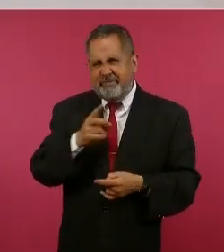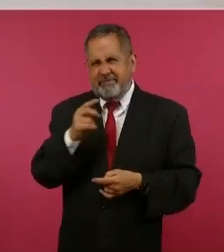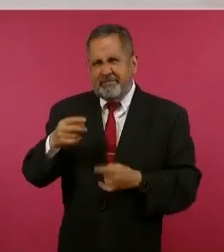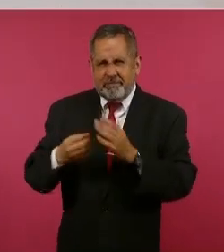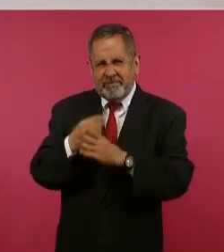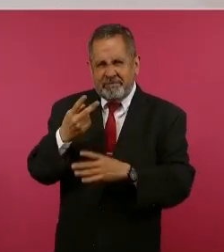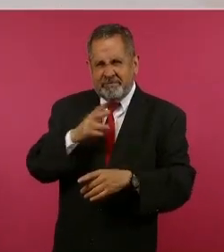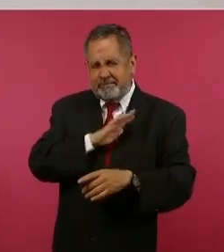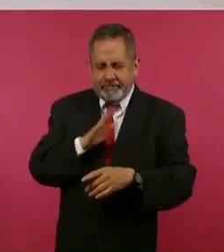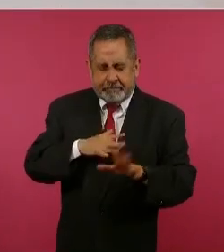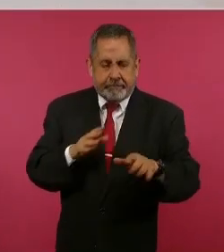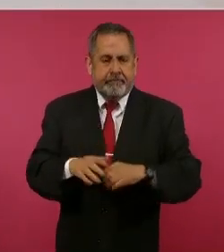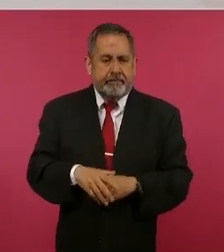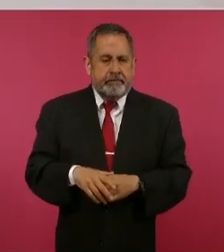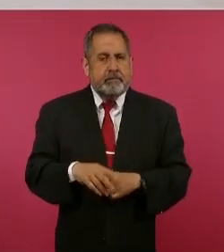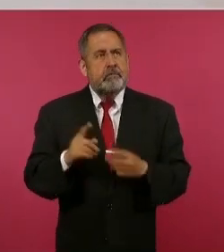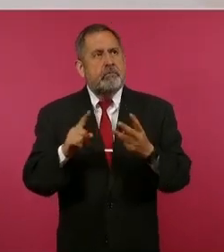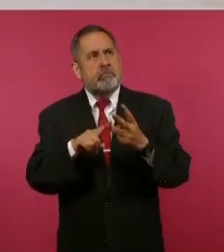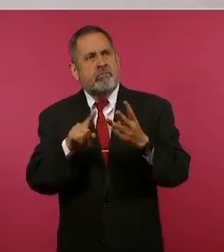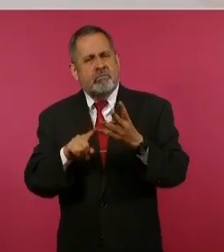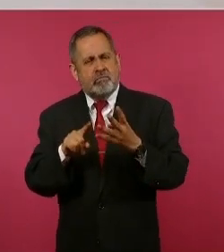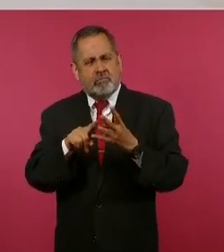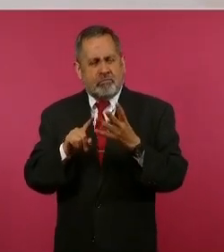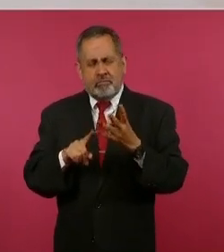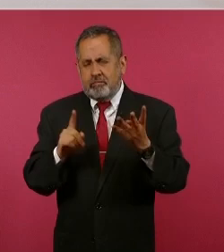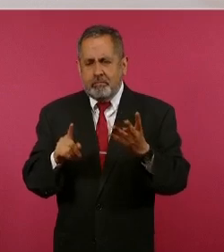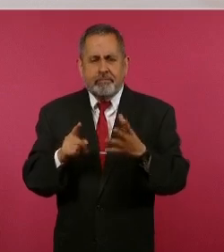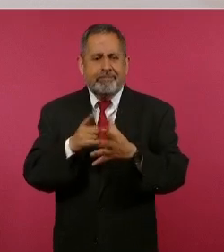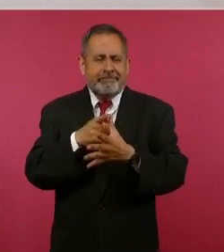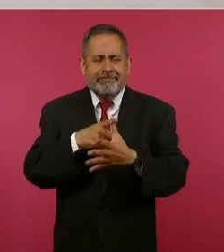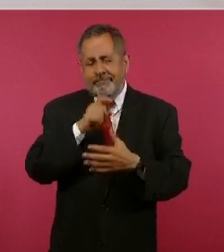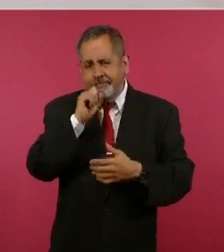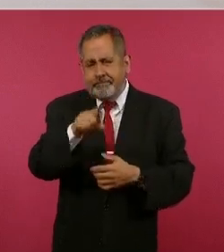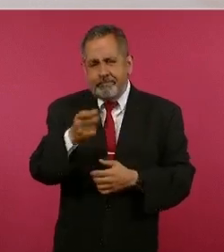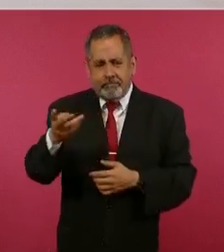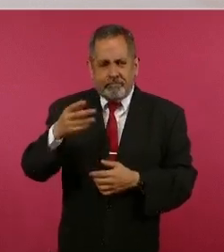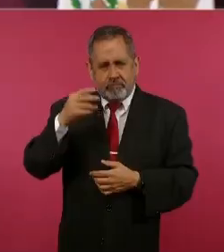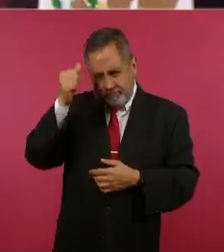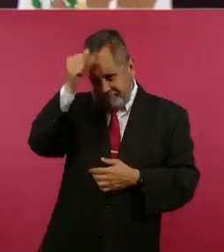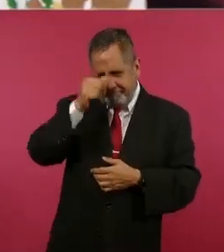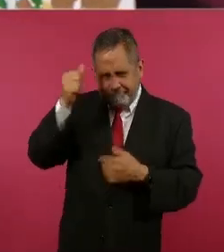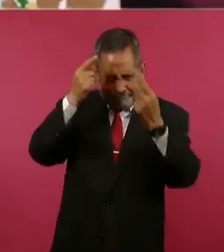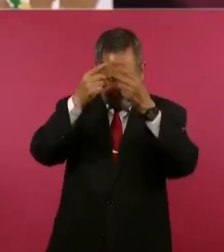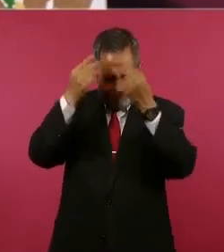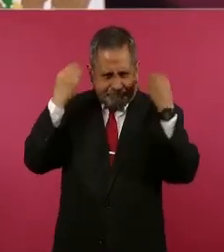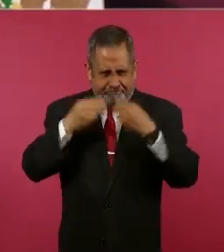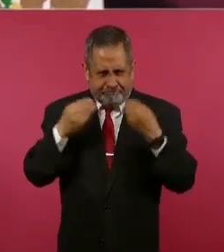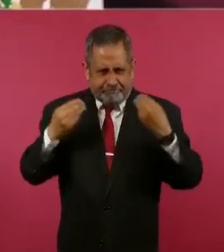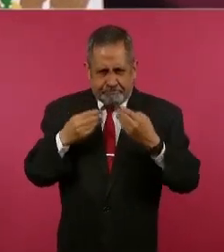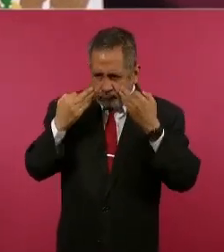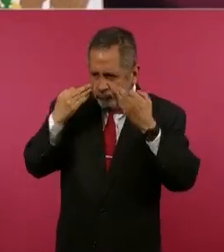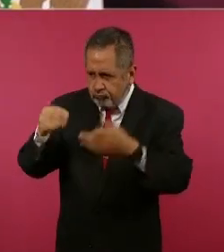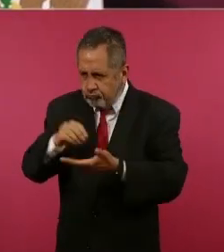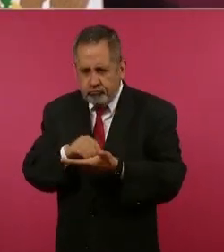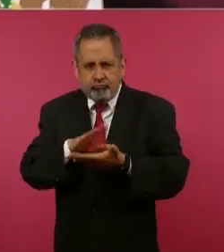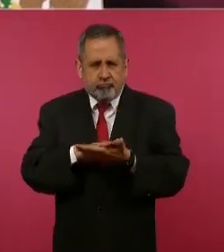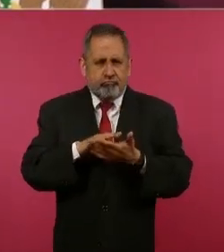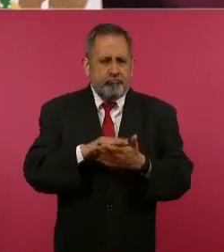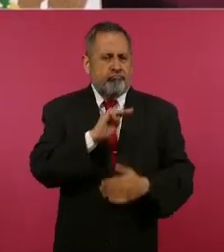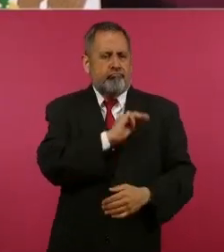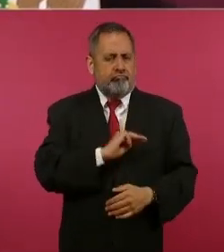España, dos más, y también testimonios de frailes, de